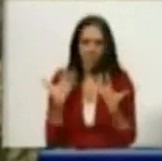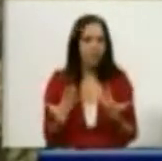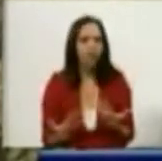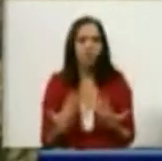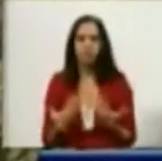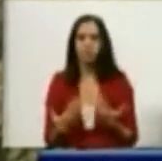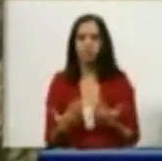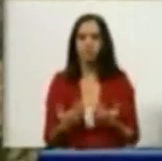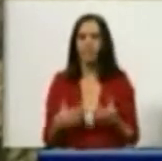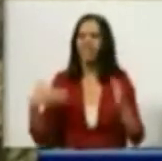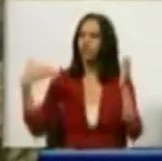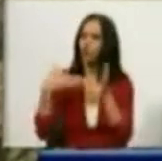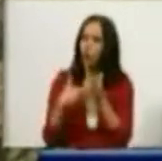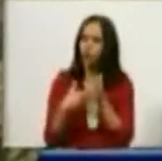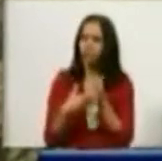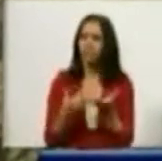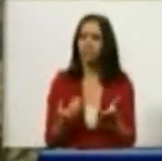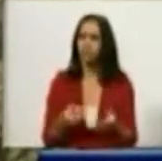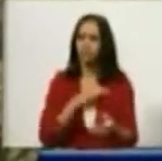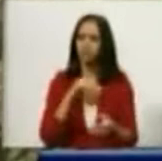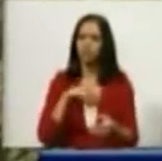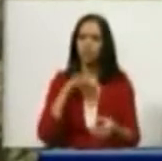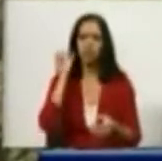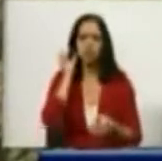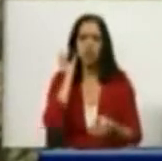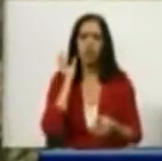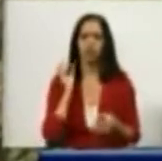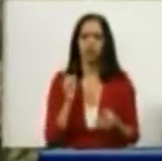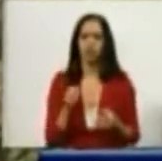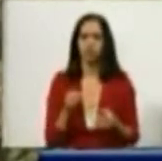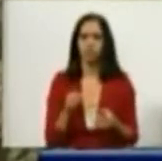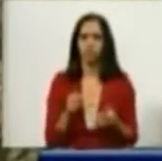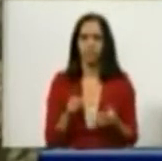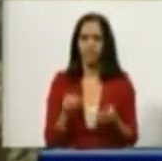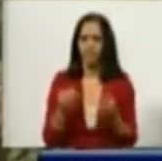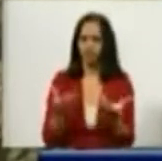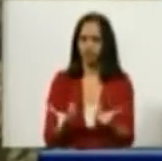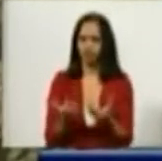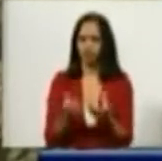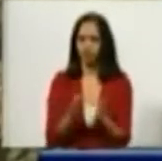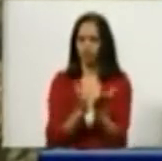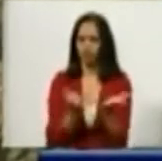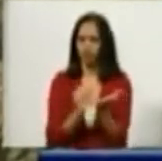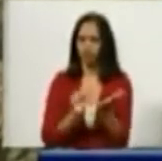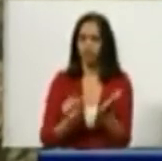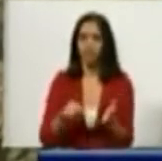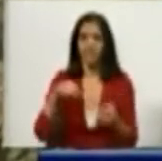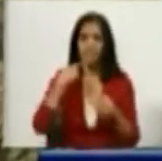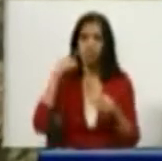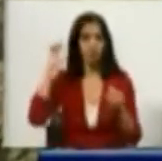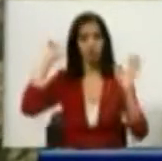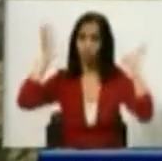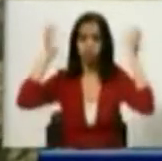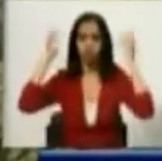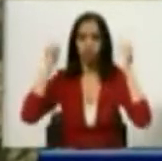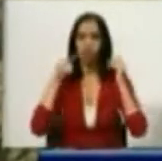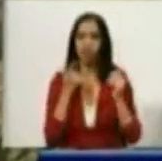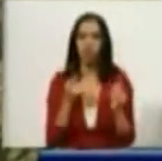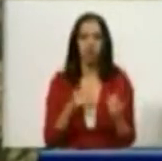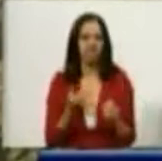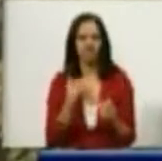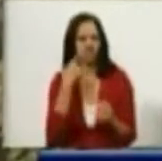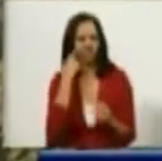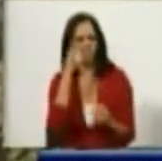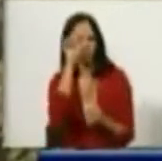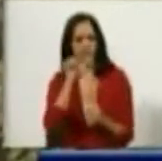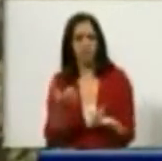en contra de su socia la señora Teresa albanes la quema cuadernos ya que esta le dijo María La loca que sinceramente no la ve ni siquiera